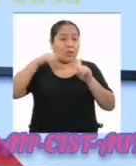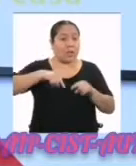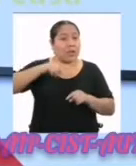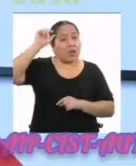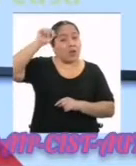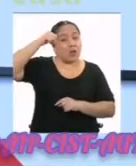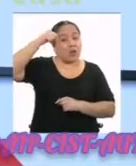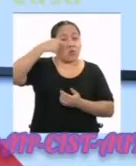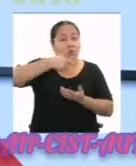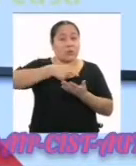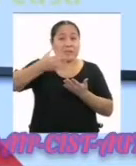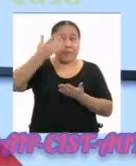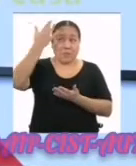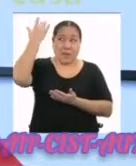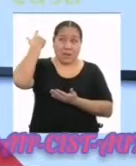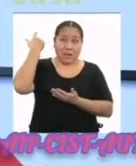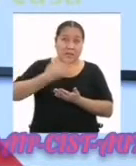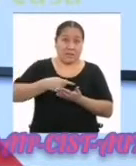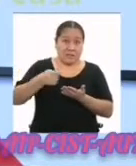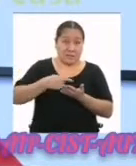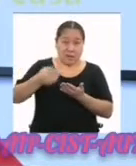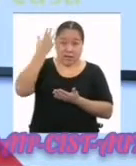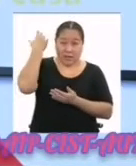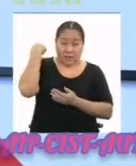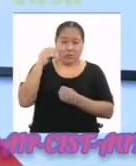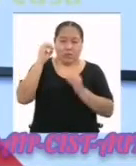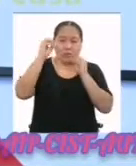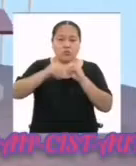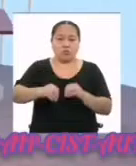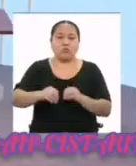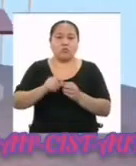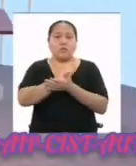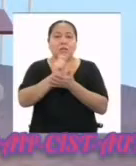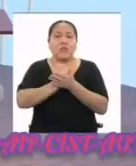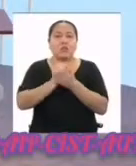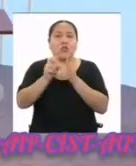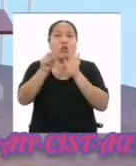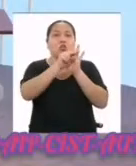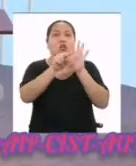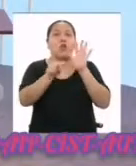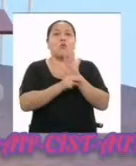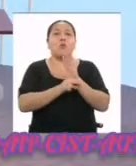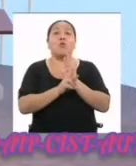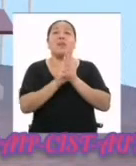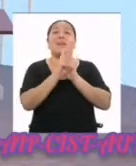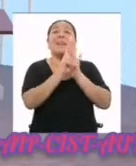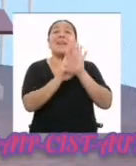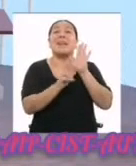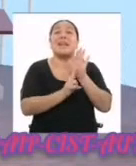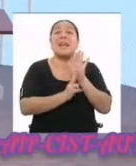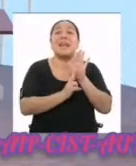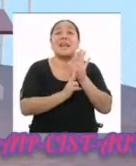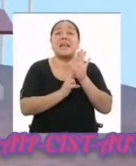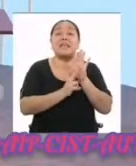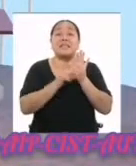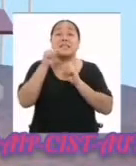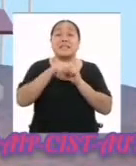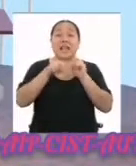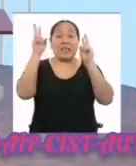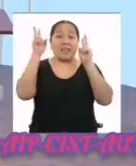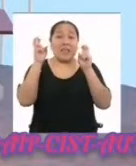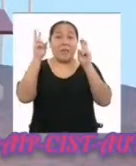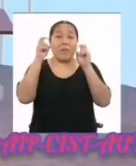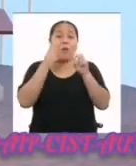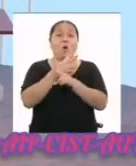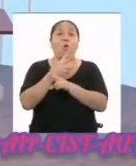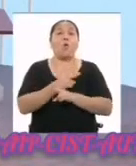hace unas semanas vimos cómo redactar un texto normativo, específicamente un reglamento, y lo hicimos sobre el tema del cuidado de